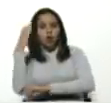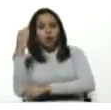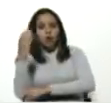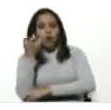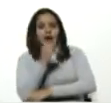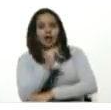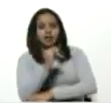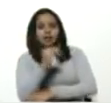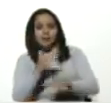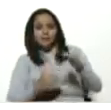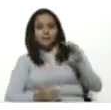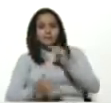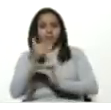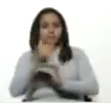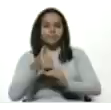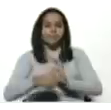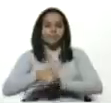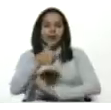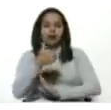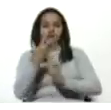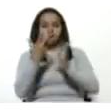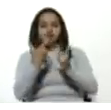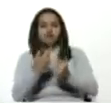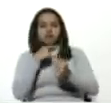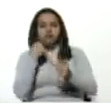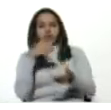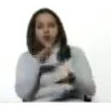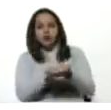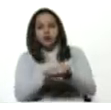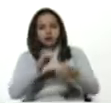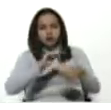nuevo récord diario de muertes por coronavirus.